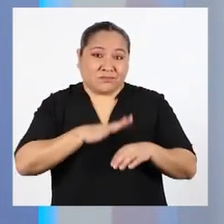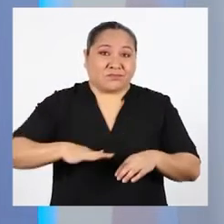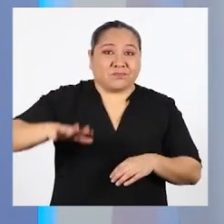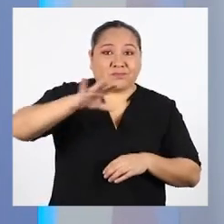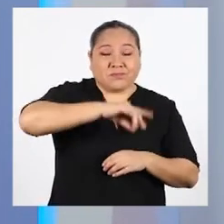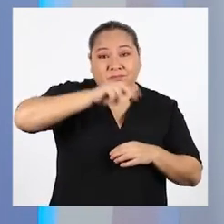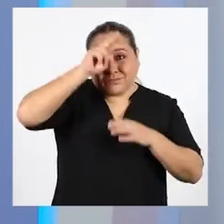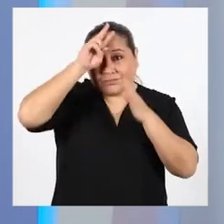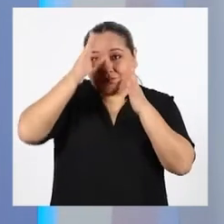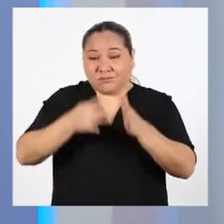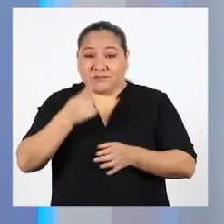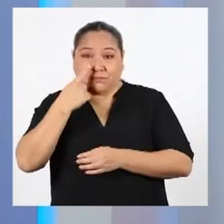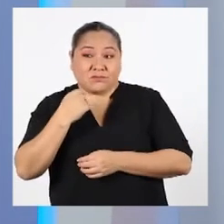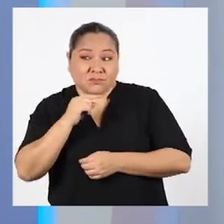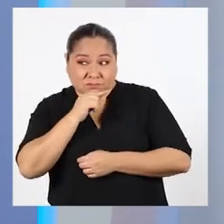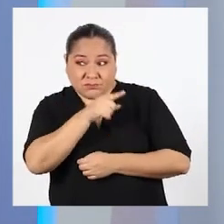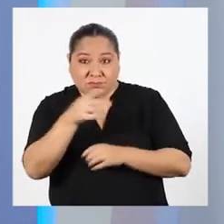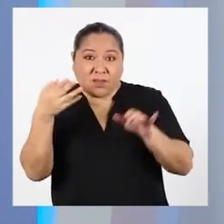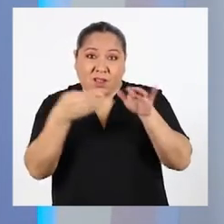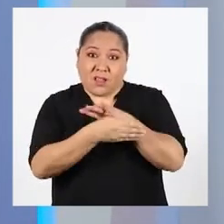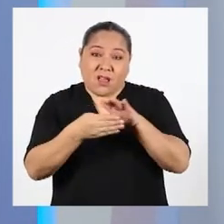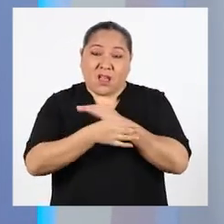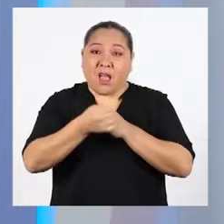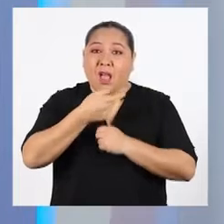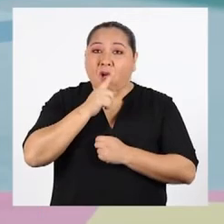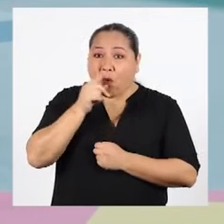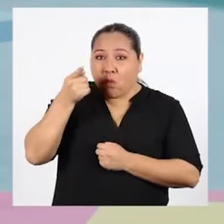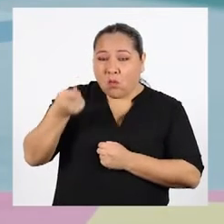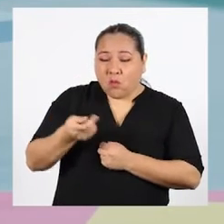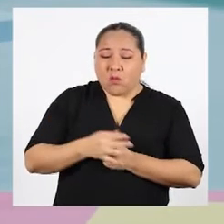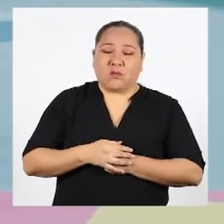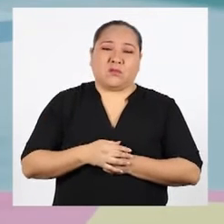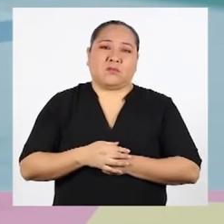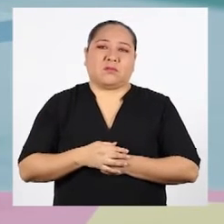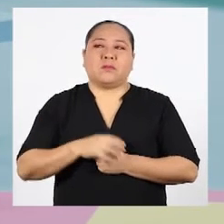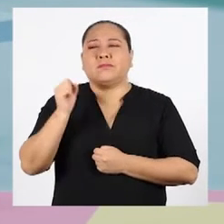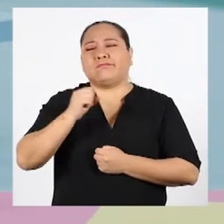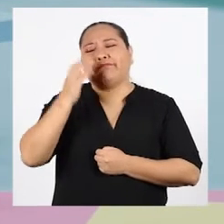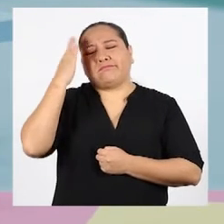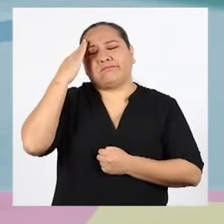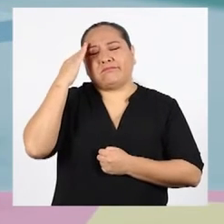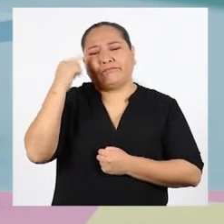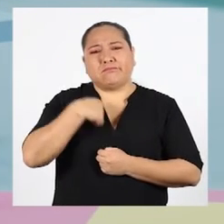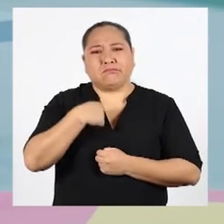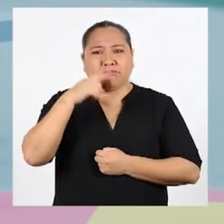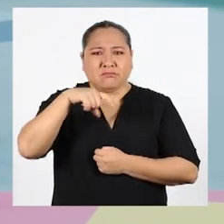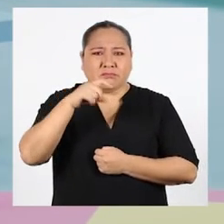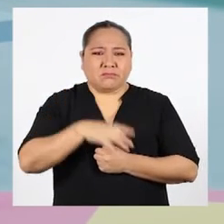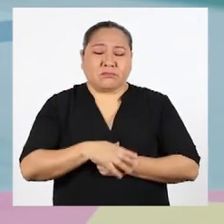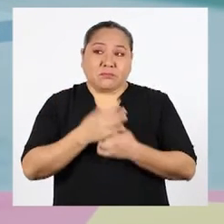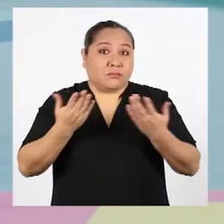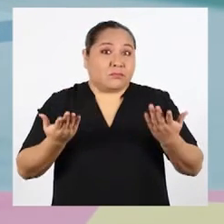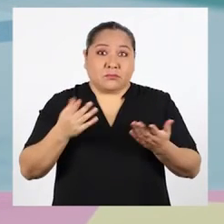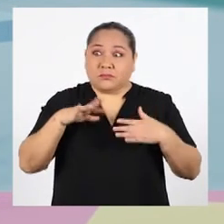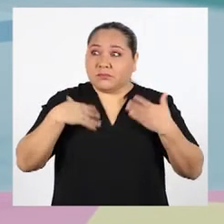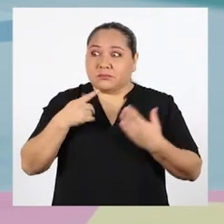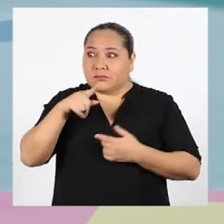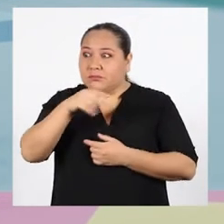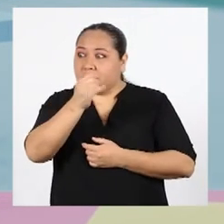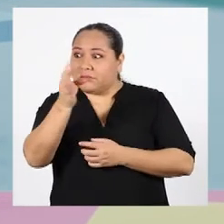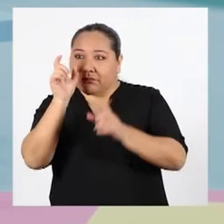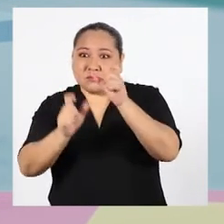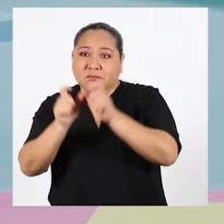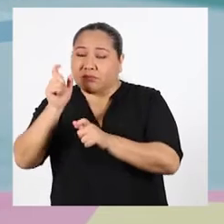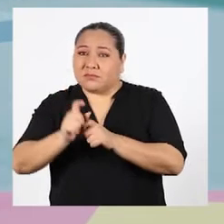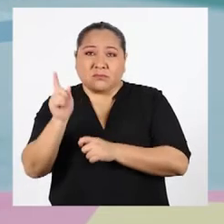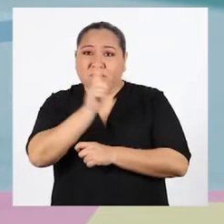todas las peruanas y peruanos puedan acceder a agua potable. Lo sé, por eso quiero hacer algo. No es posible que haya personas